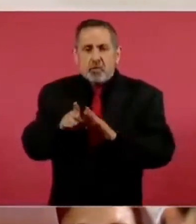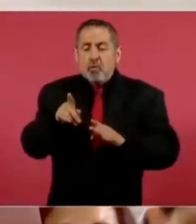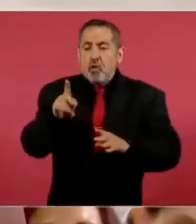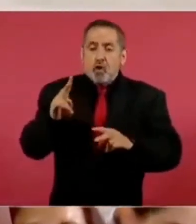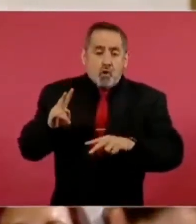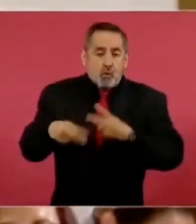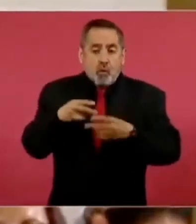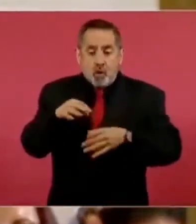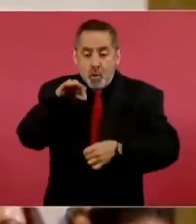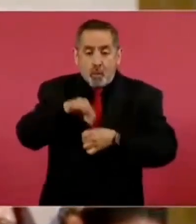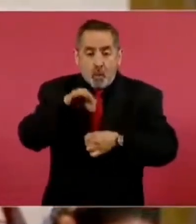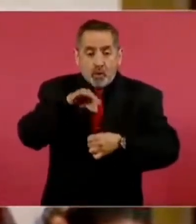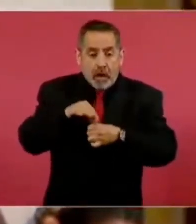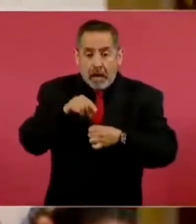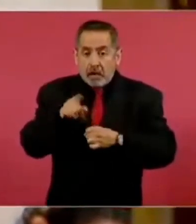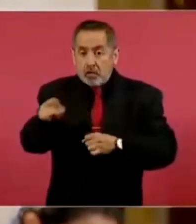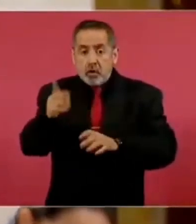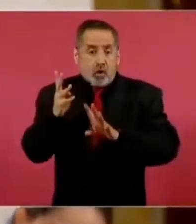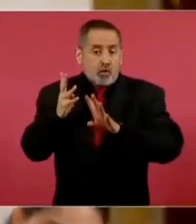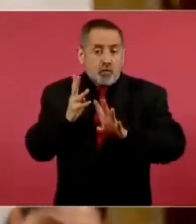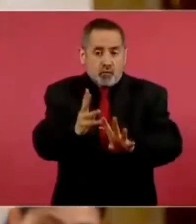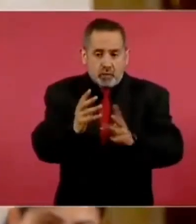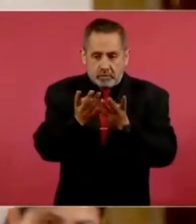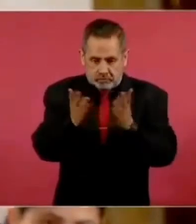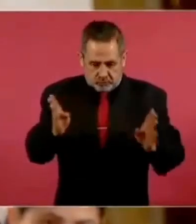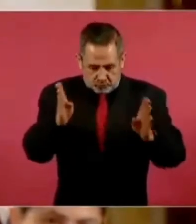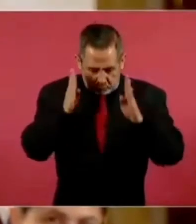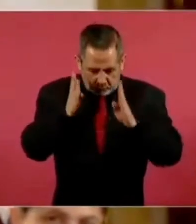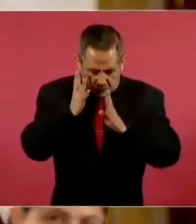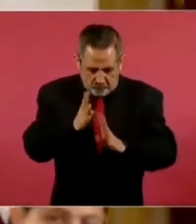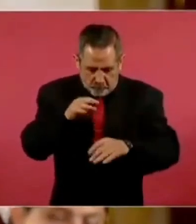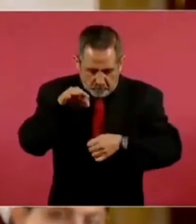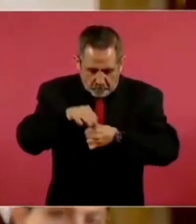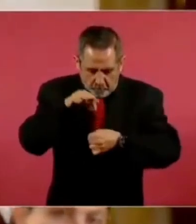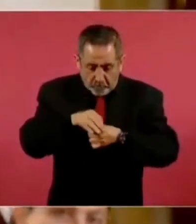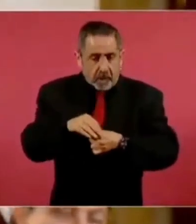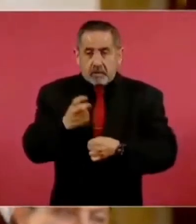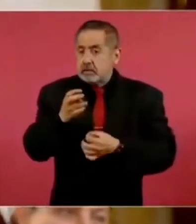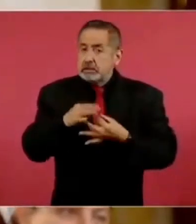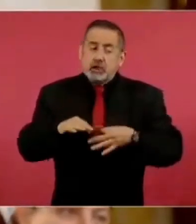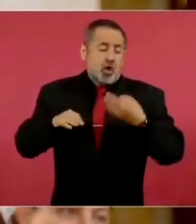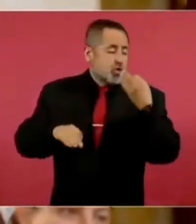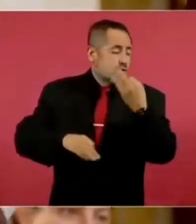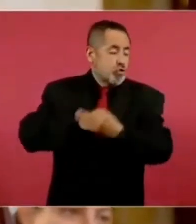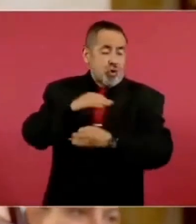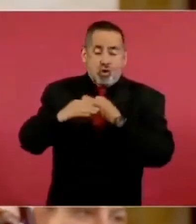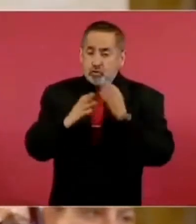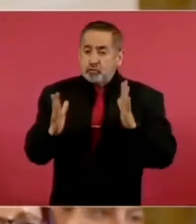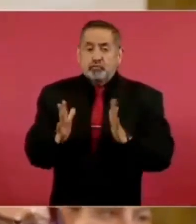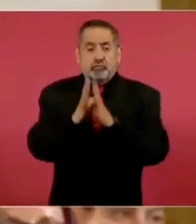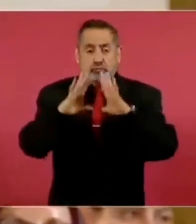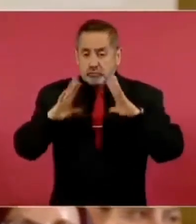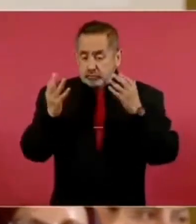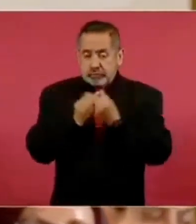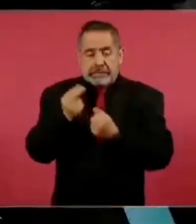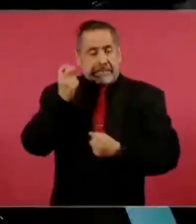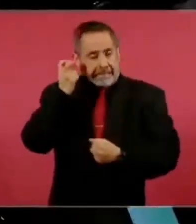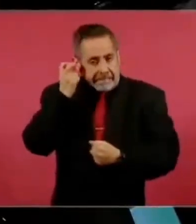la elección y por eso todos los ciudadanos a participar y eso es la